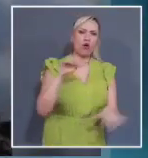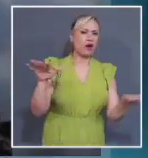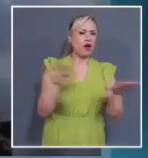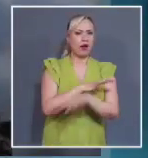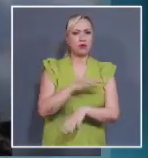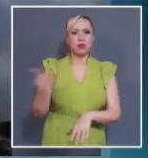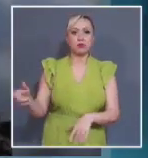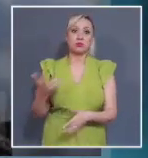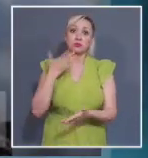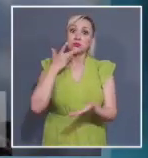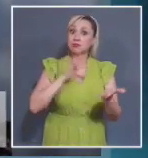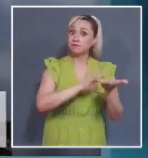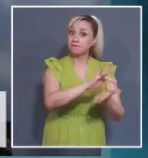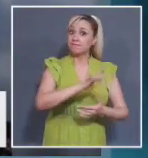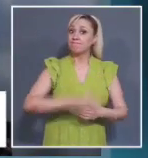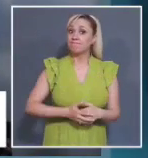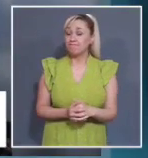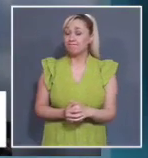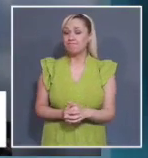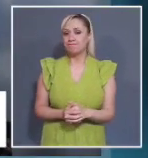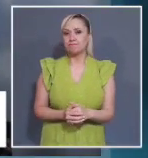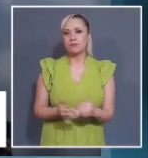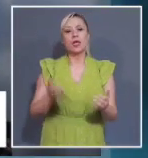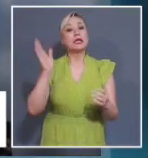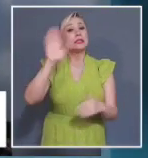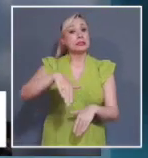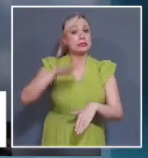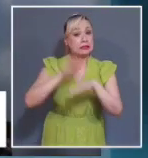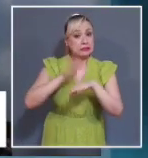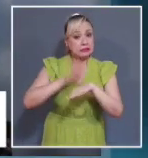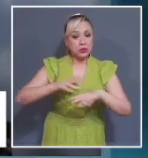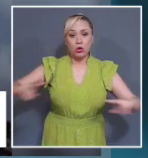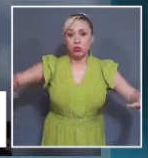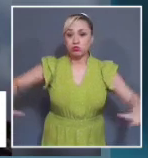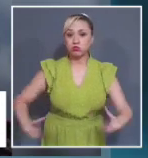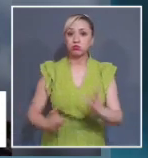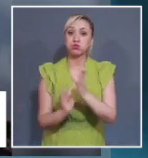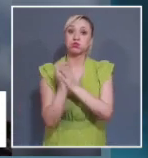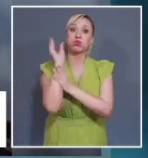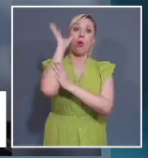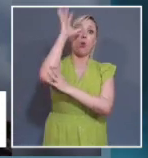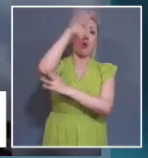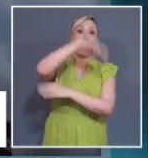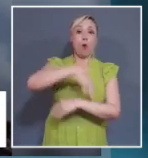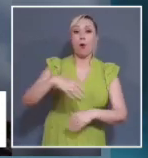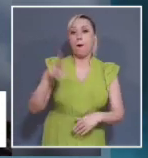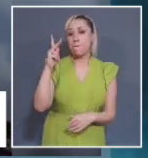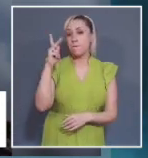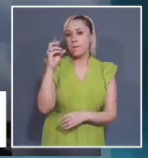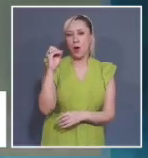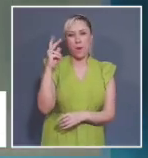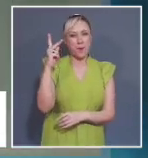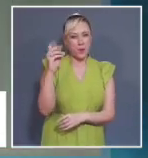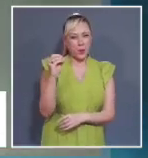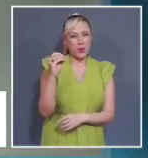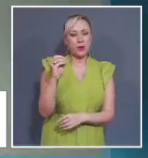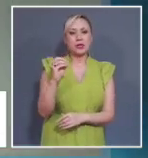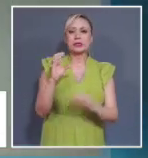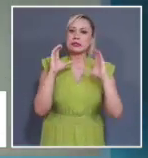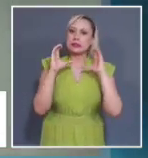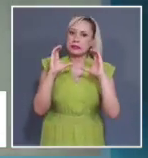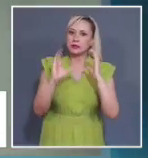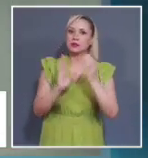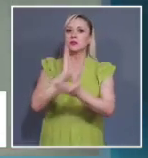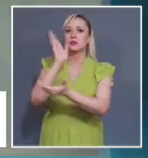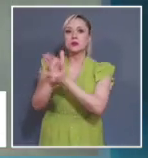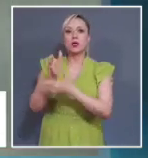Debido a que la actividad del volcán Popocatépetl podría tener repercusiones en la salud de las personas que acuden a juzgados y tribunales del